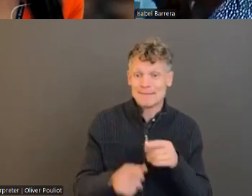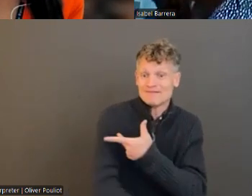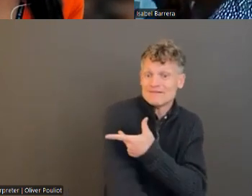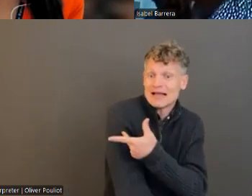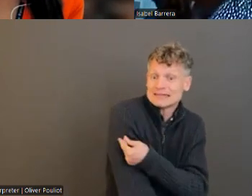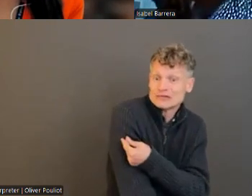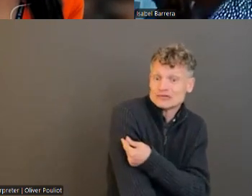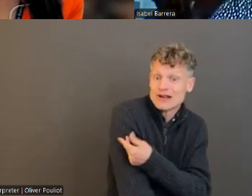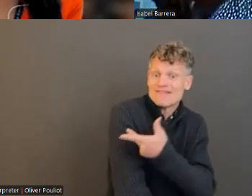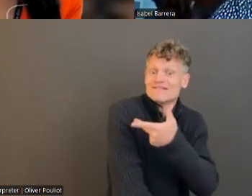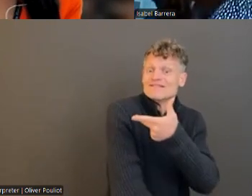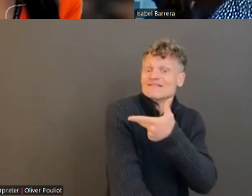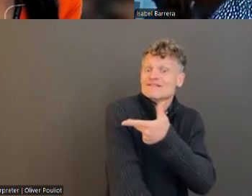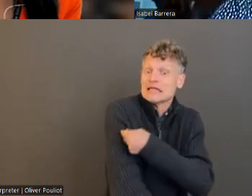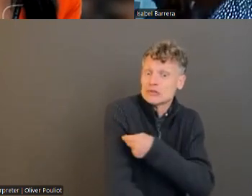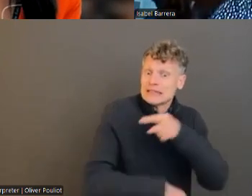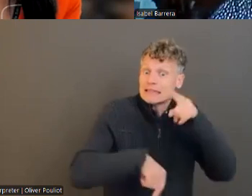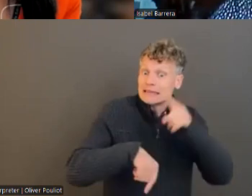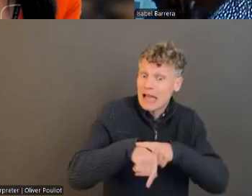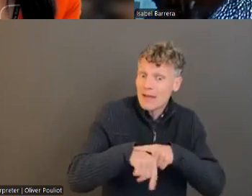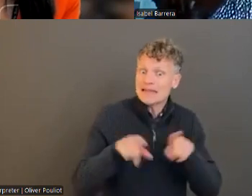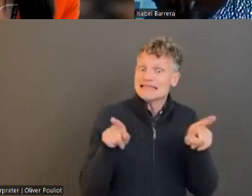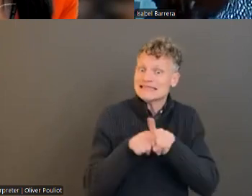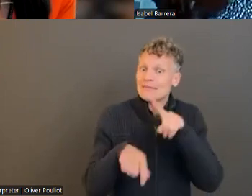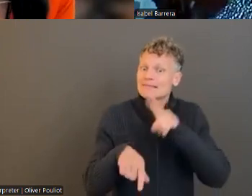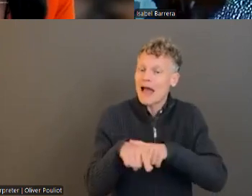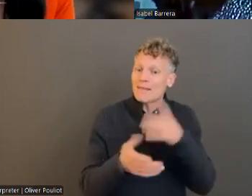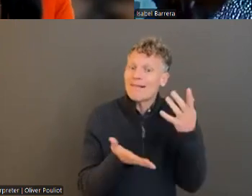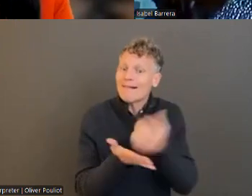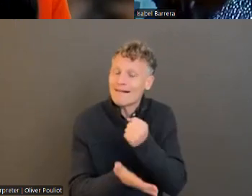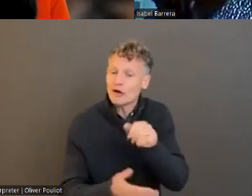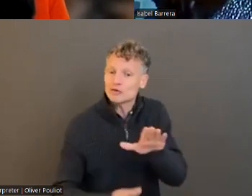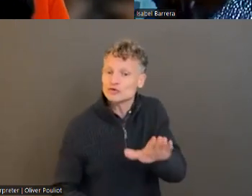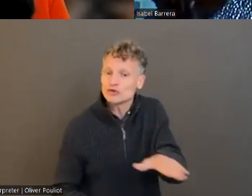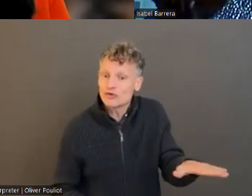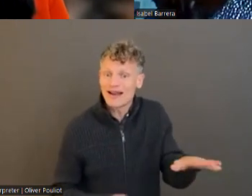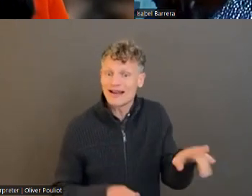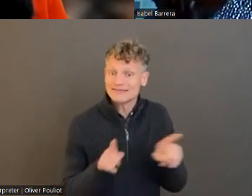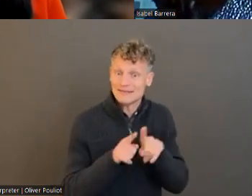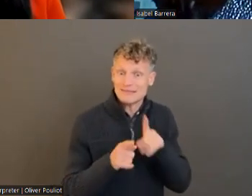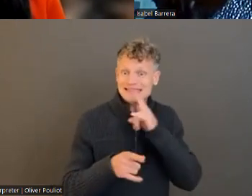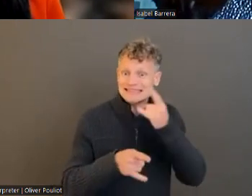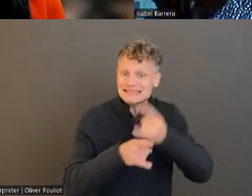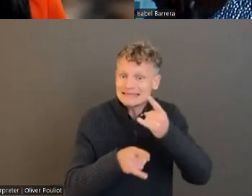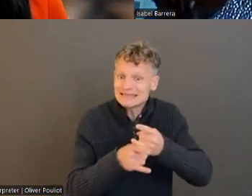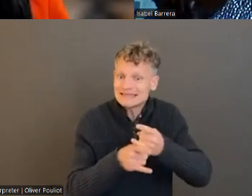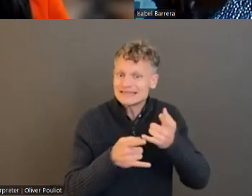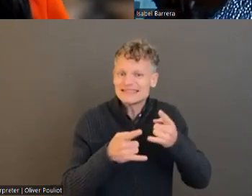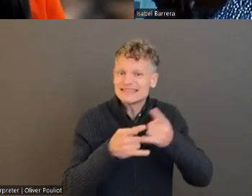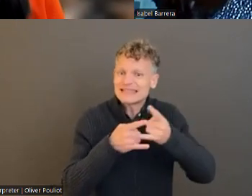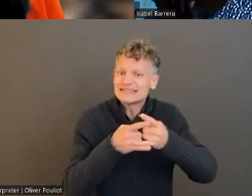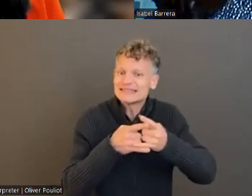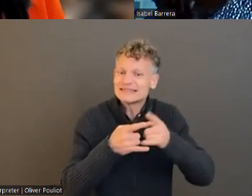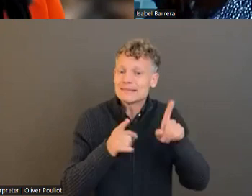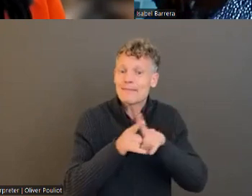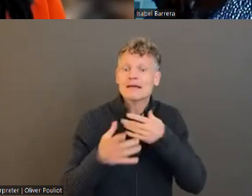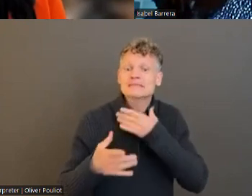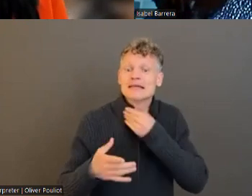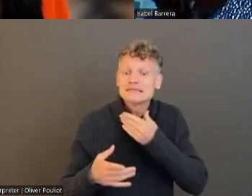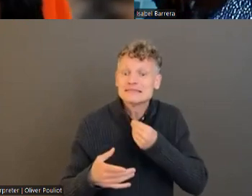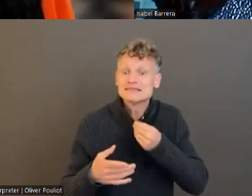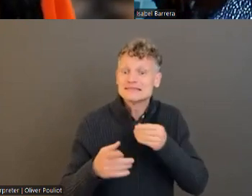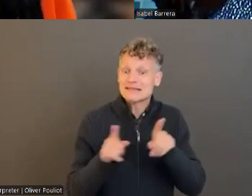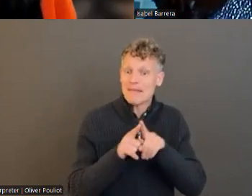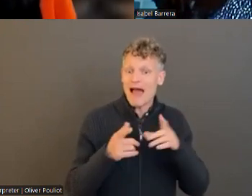riesgo o factores protectores vinculados a la adquisición, por ejemplo, del virus de papiloma humano y la persistencia y posteriormente